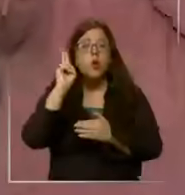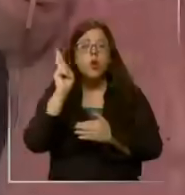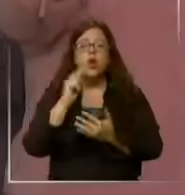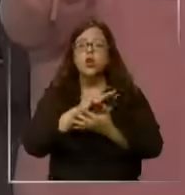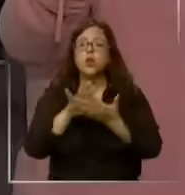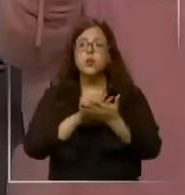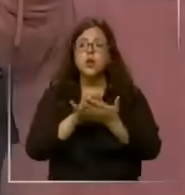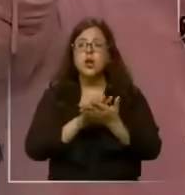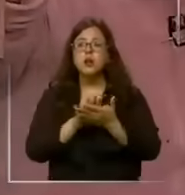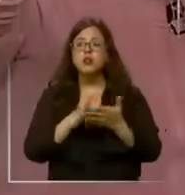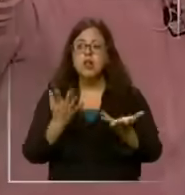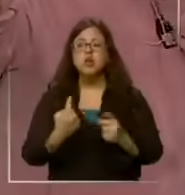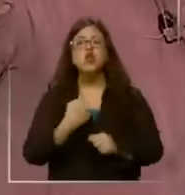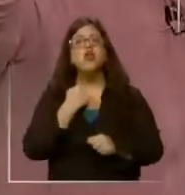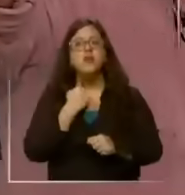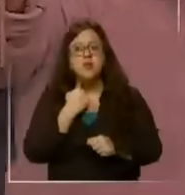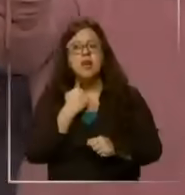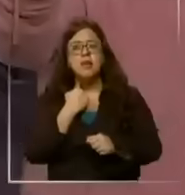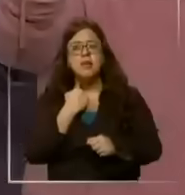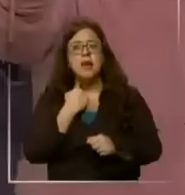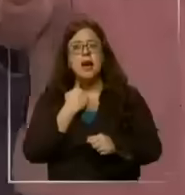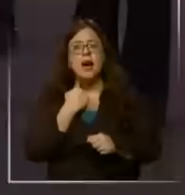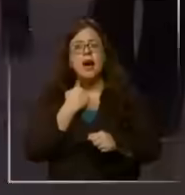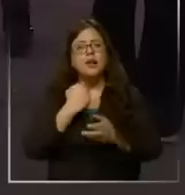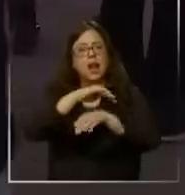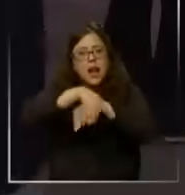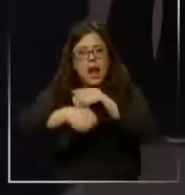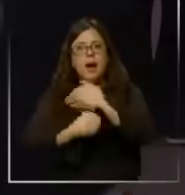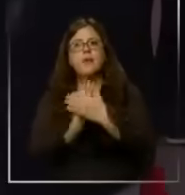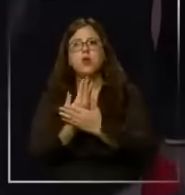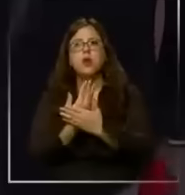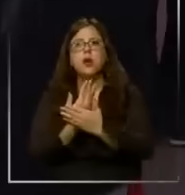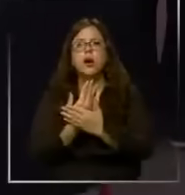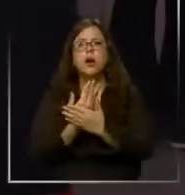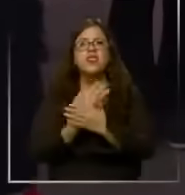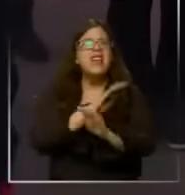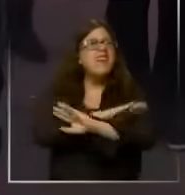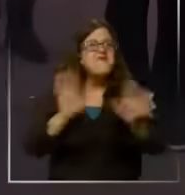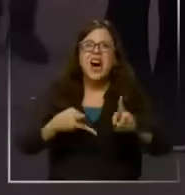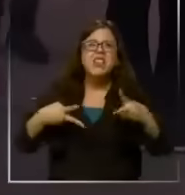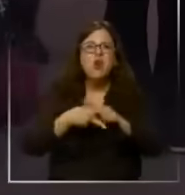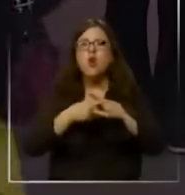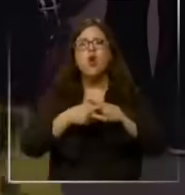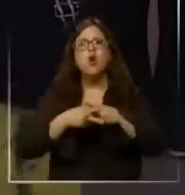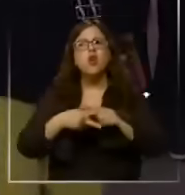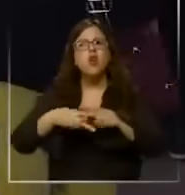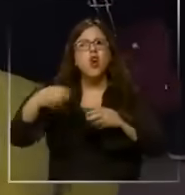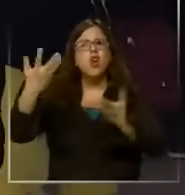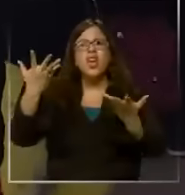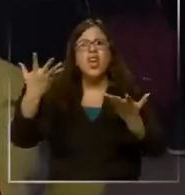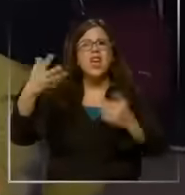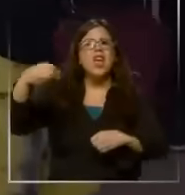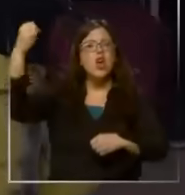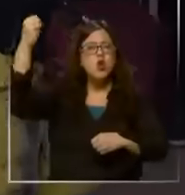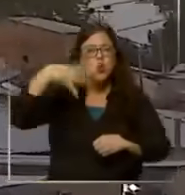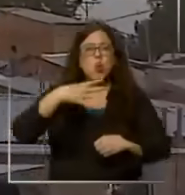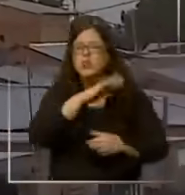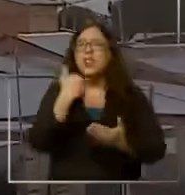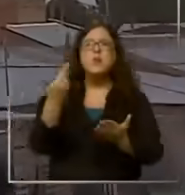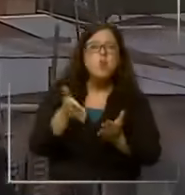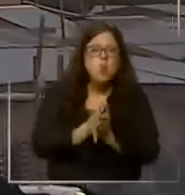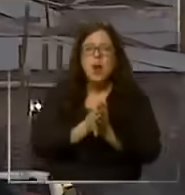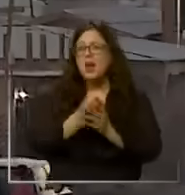ejemplo, nos afecta a estas horas de la madrugada. Ya basta de corte de luz, ya basta de delincuencia, basta de asesinatos, de verdad que